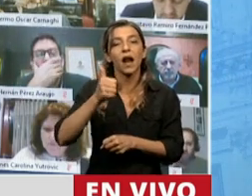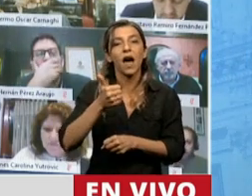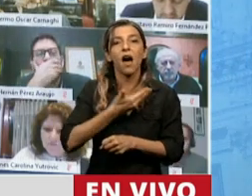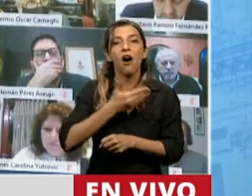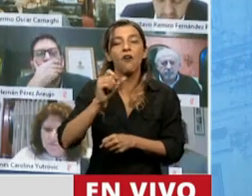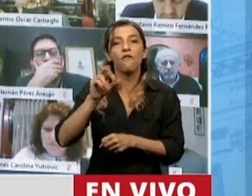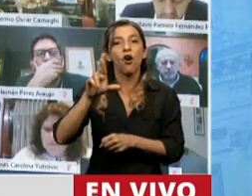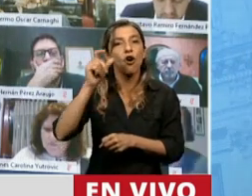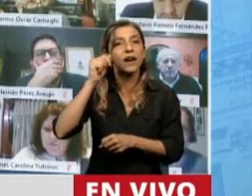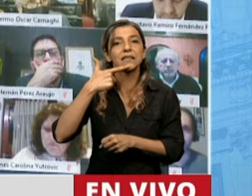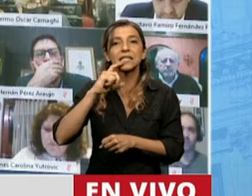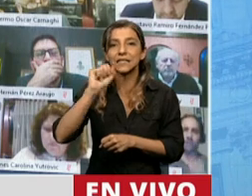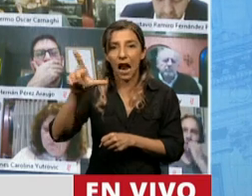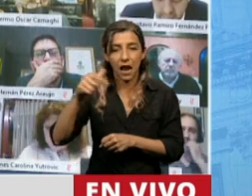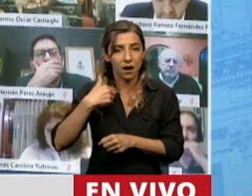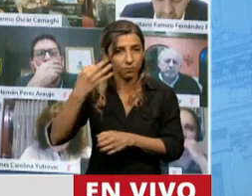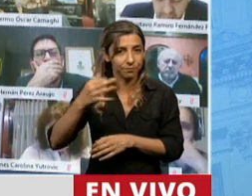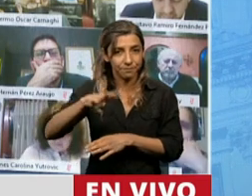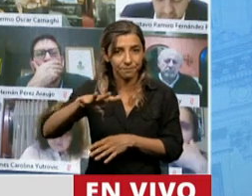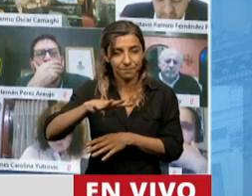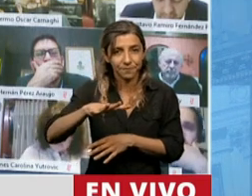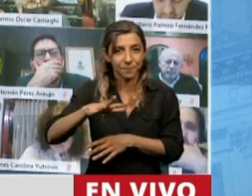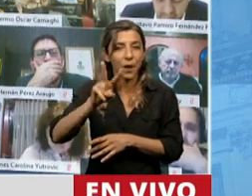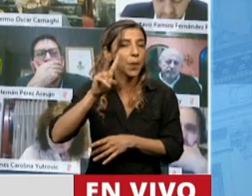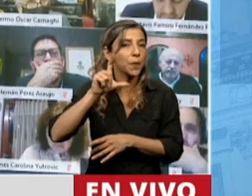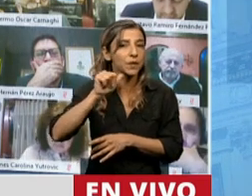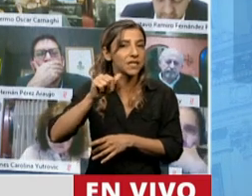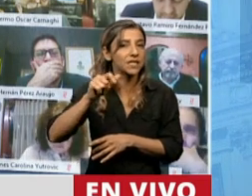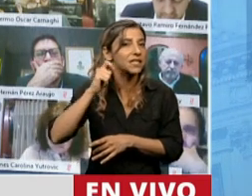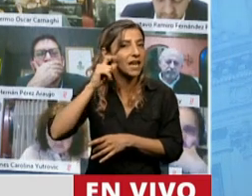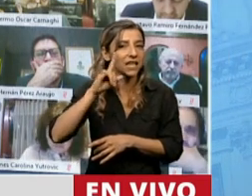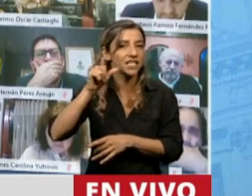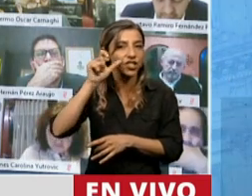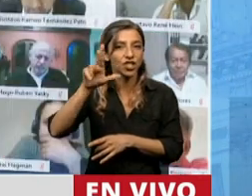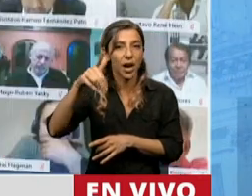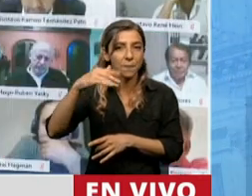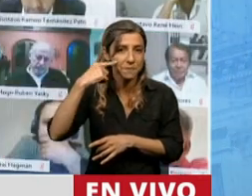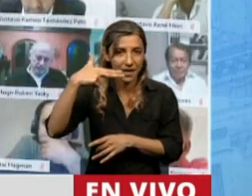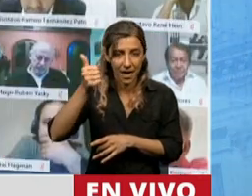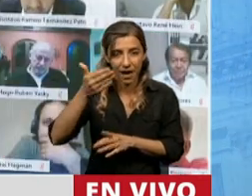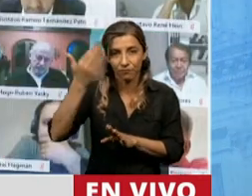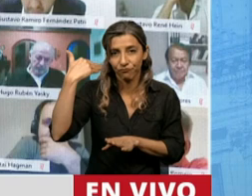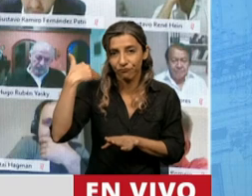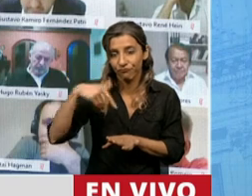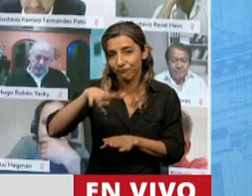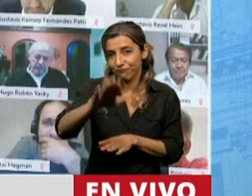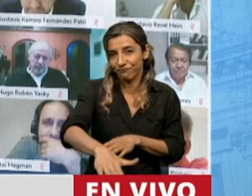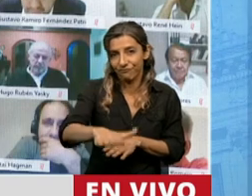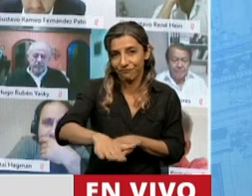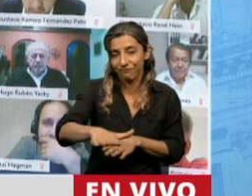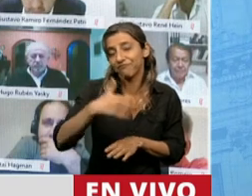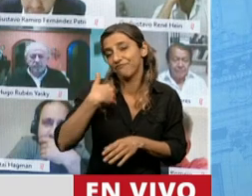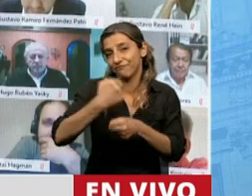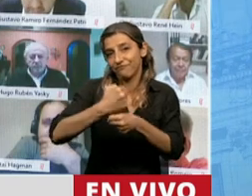Guillermina nació en vill Guillermina cuando era chiquito él era bollero de la